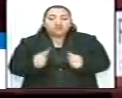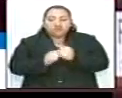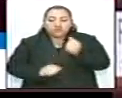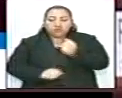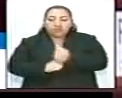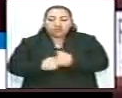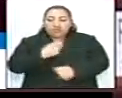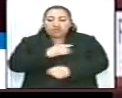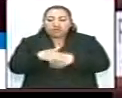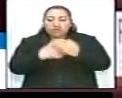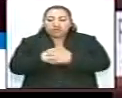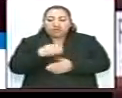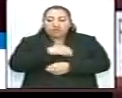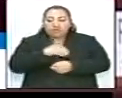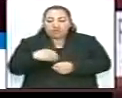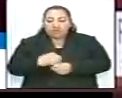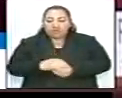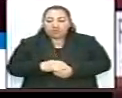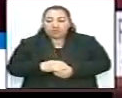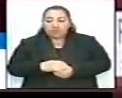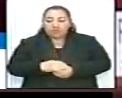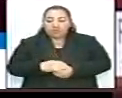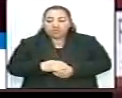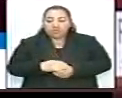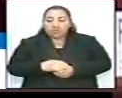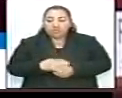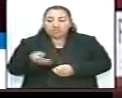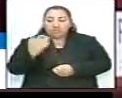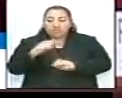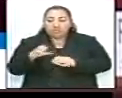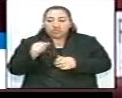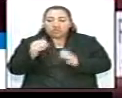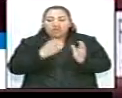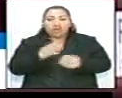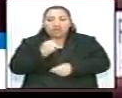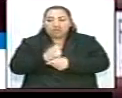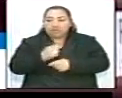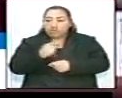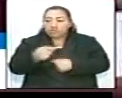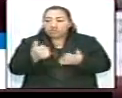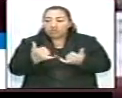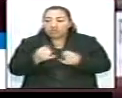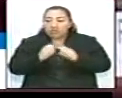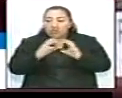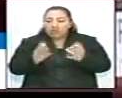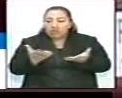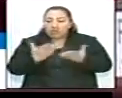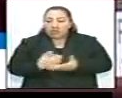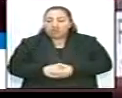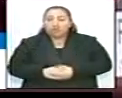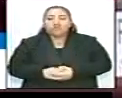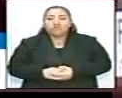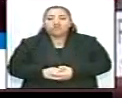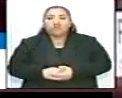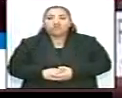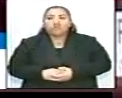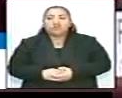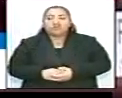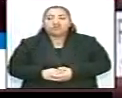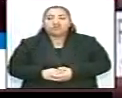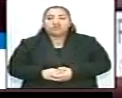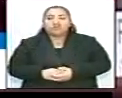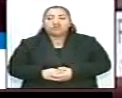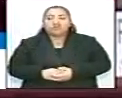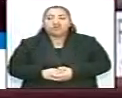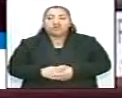el esfuerzo de todos los integrantes vamos a lograr de que el plan de trabajo que usted el día de hoy nos proponga y